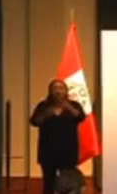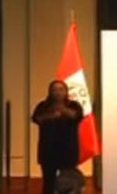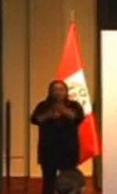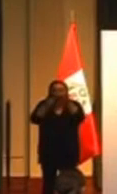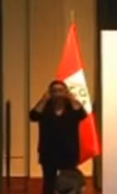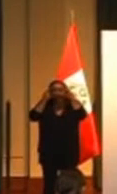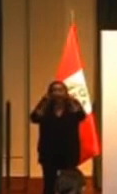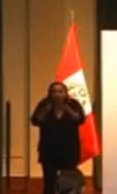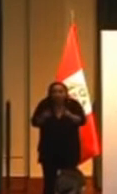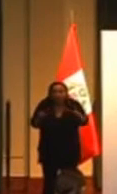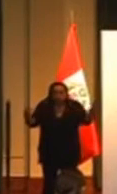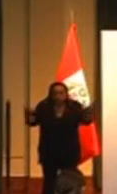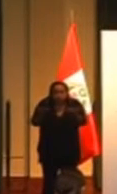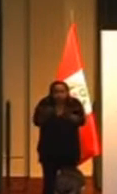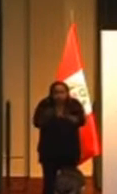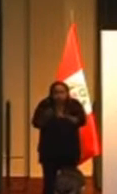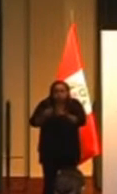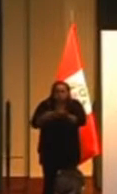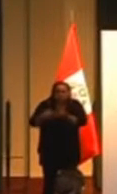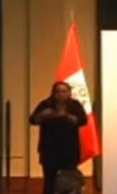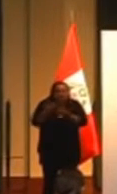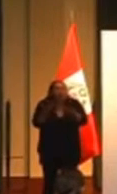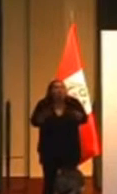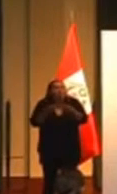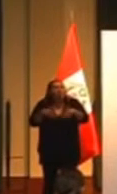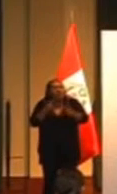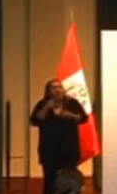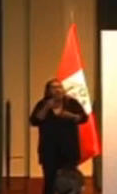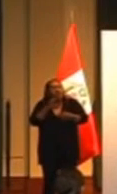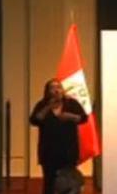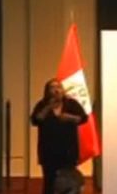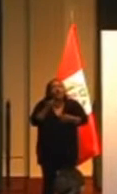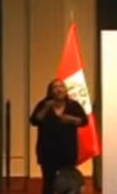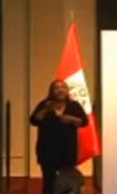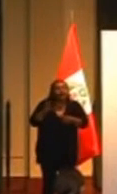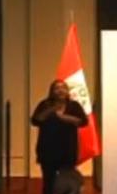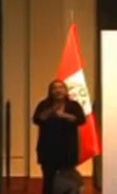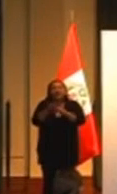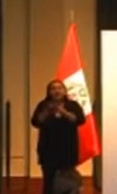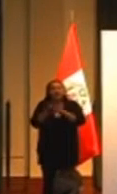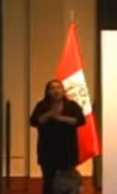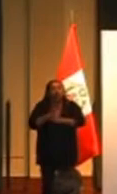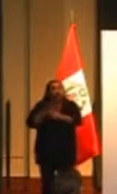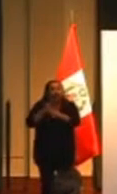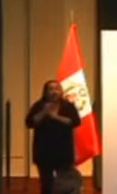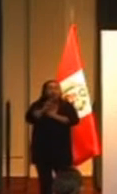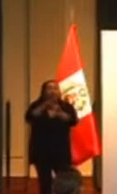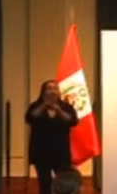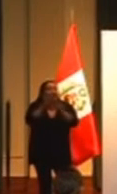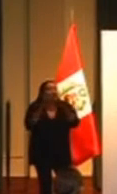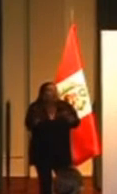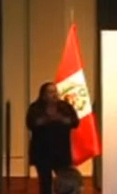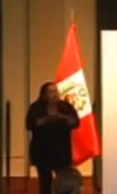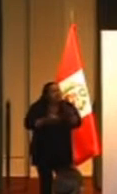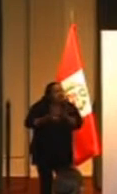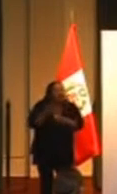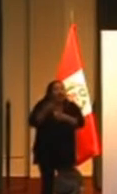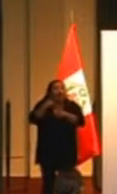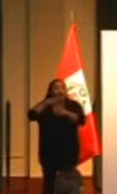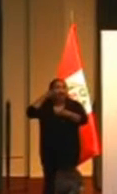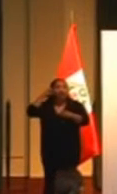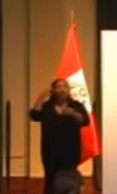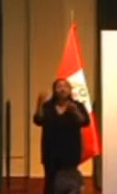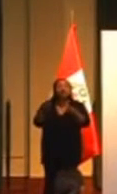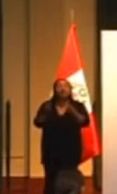decisiones y para buscar cómo mejoramos nuestro Comité Distrital de Seguridad Ciudadana. El Comité Distrital de Seguridad Ciudadana en Miraflores está conformado